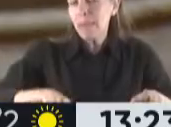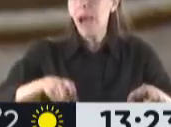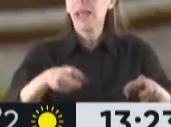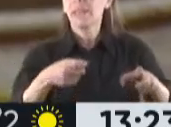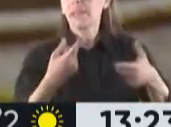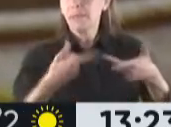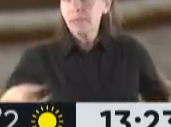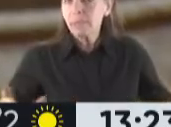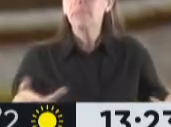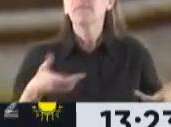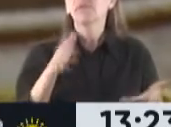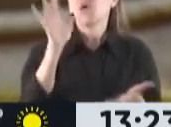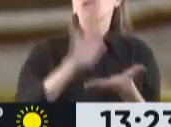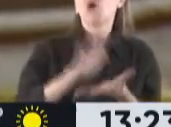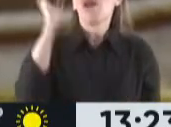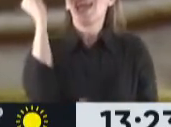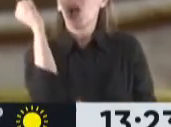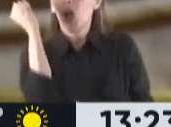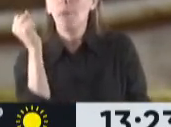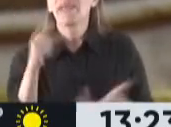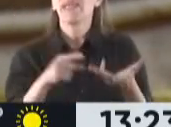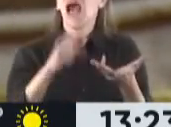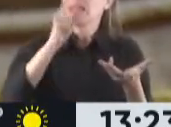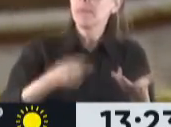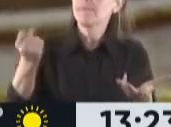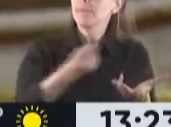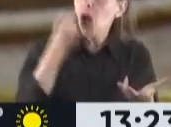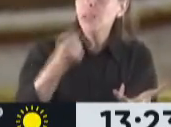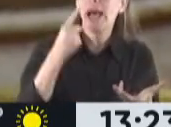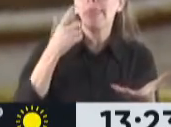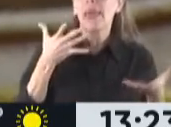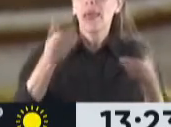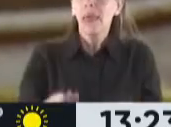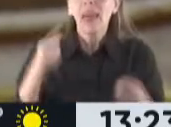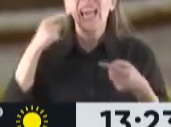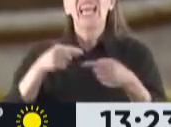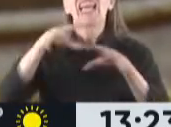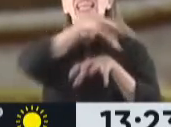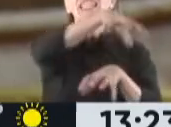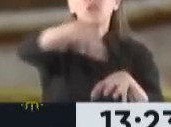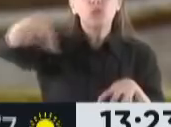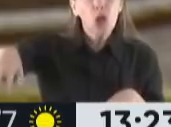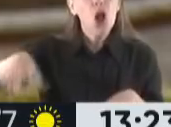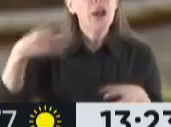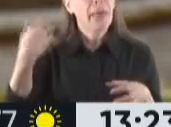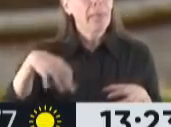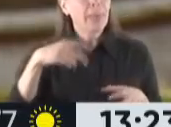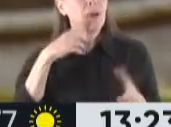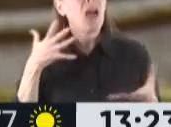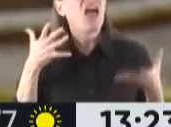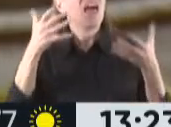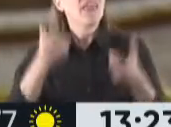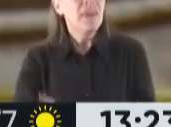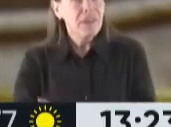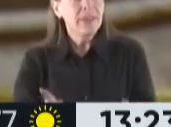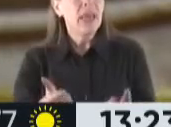fiables, la resiliencia económica que es necesaria y también reforzar nuestras instituciones y defender el orden basado en